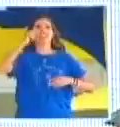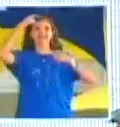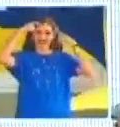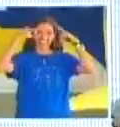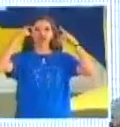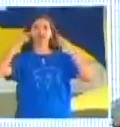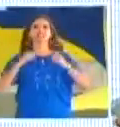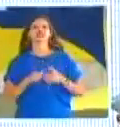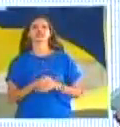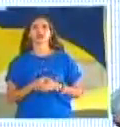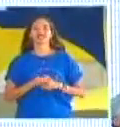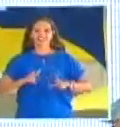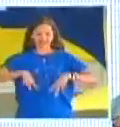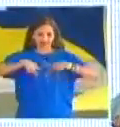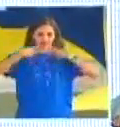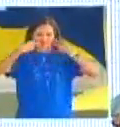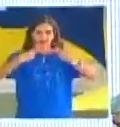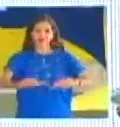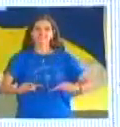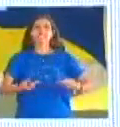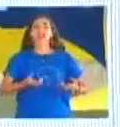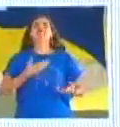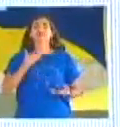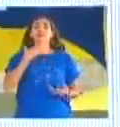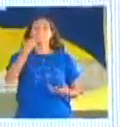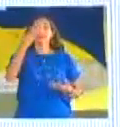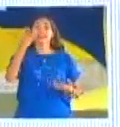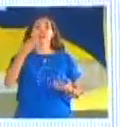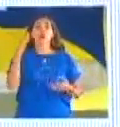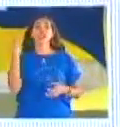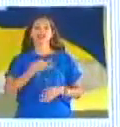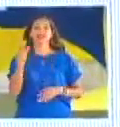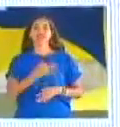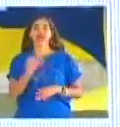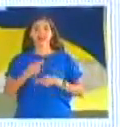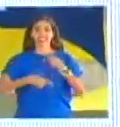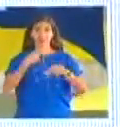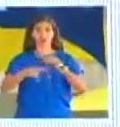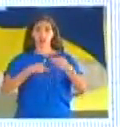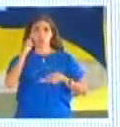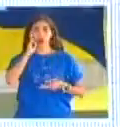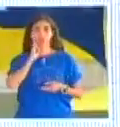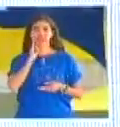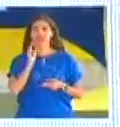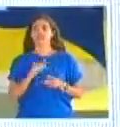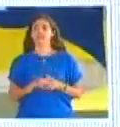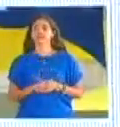Chávez, de renacimiento del espíritu original de la revolución bolivariana.